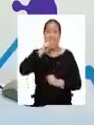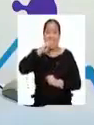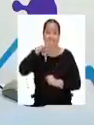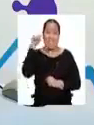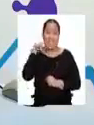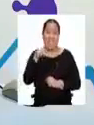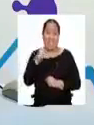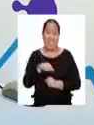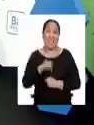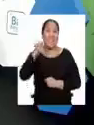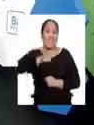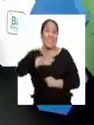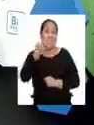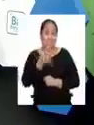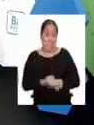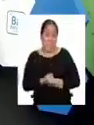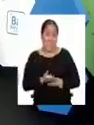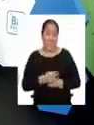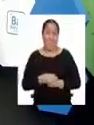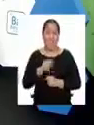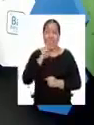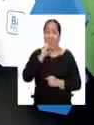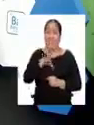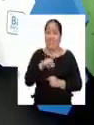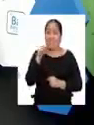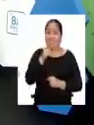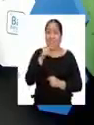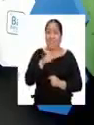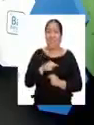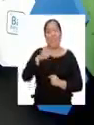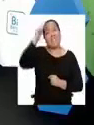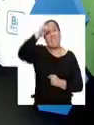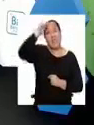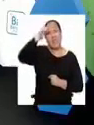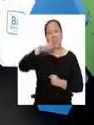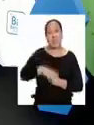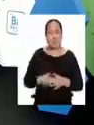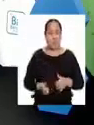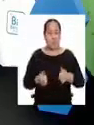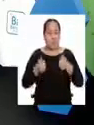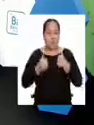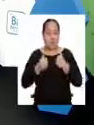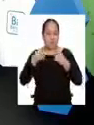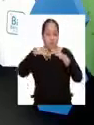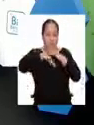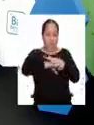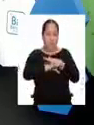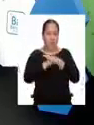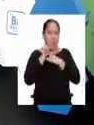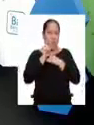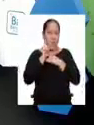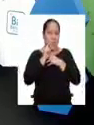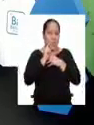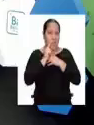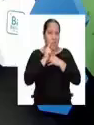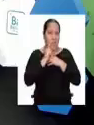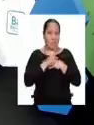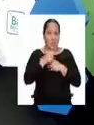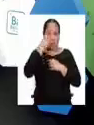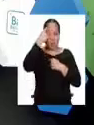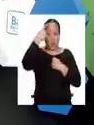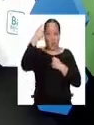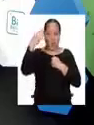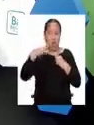son reales. Así es. Y lo que plantean estas teorías es que si vivimos en una simulación, entonces lo que